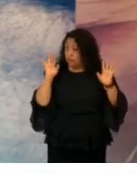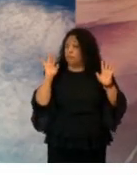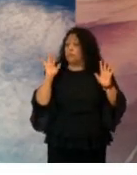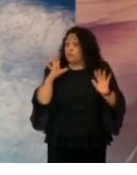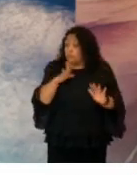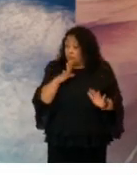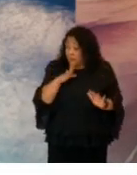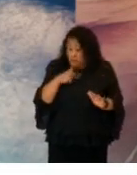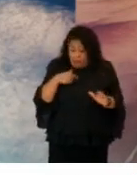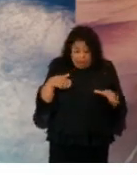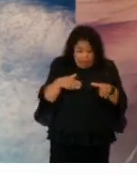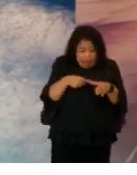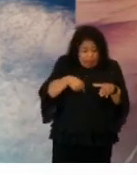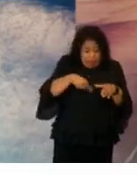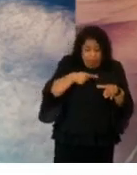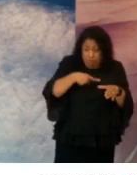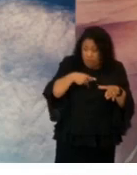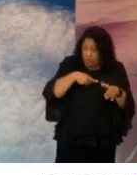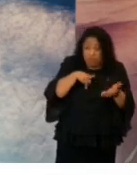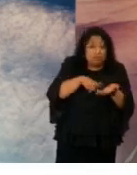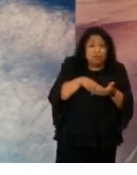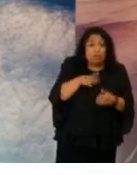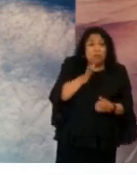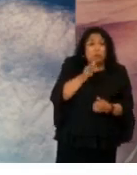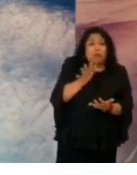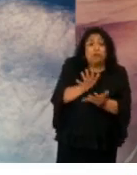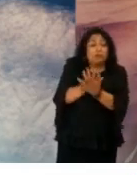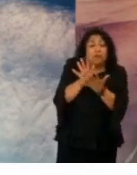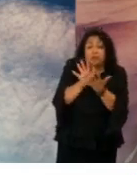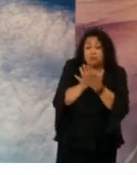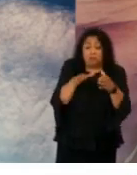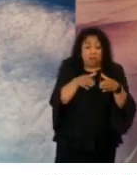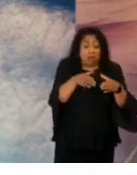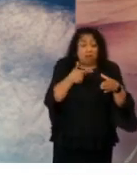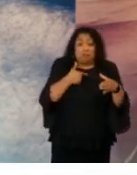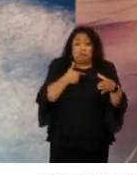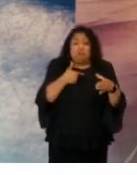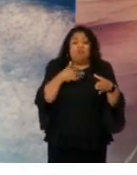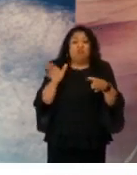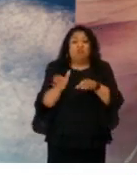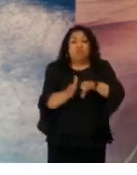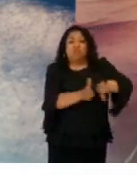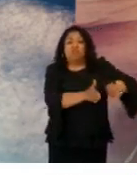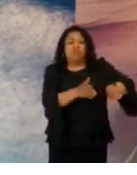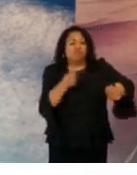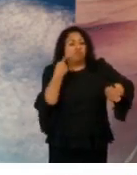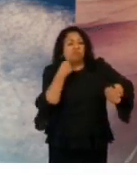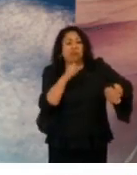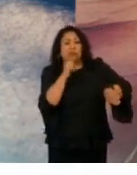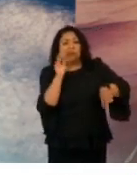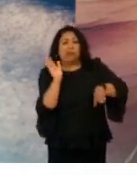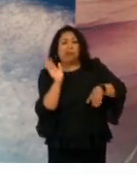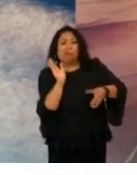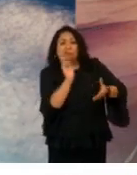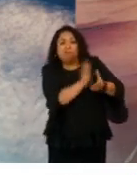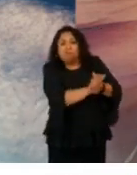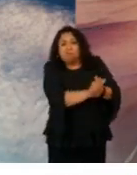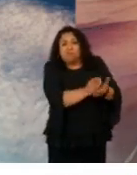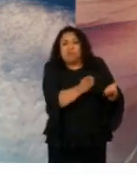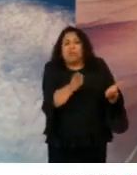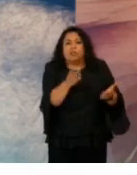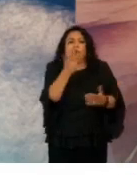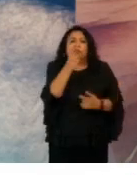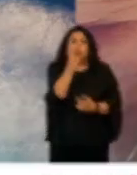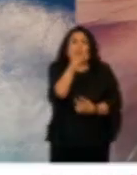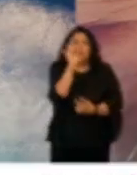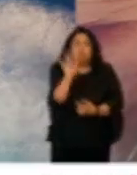Si tenemos una parte de la población que hoy en día no está teniendo la posibilidad de participar o se está quedando invisibilizada, entonces ¿de qué sirve? Un